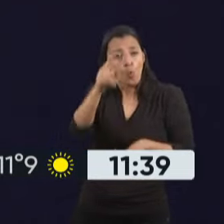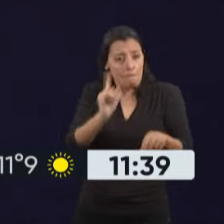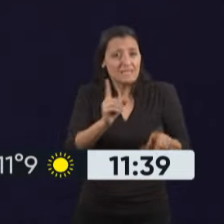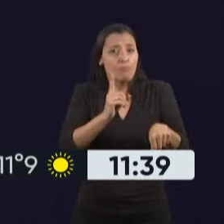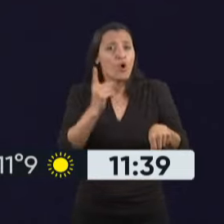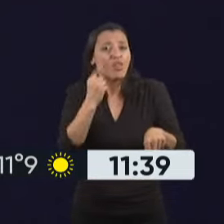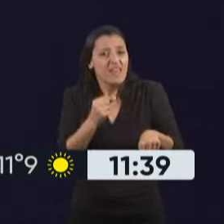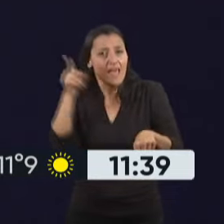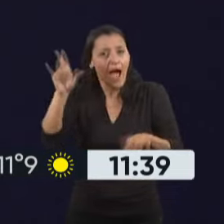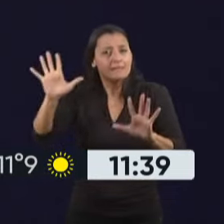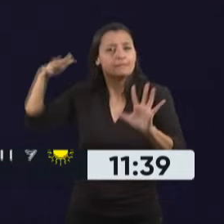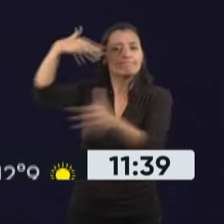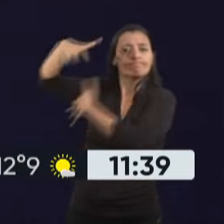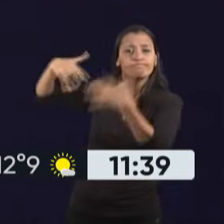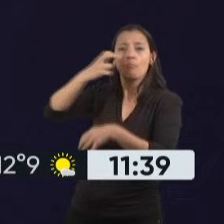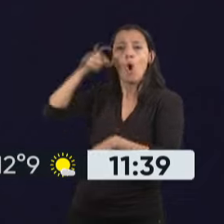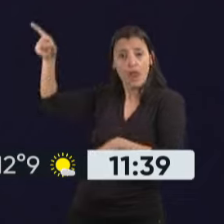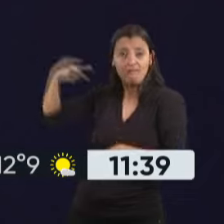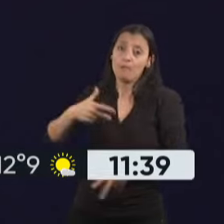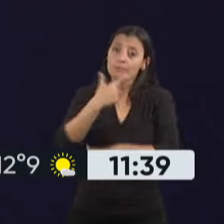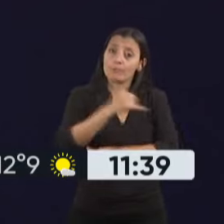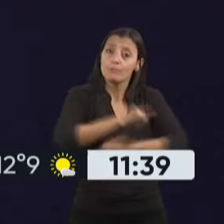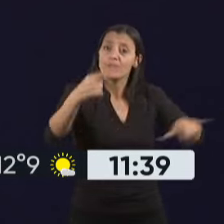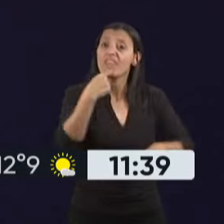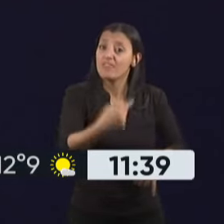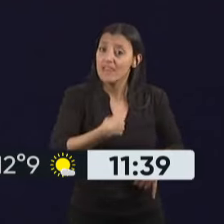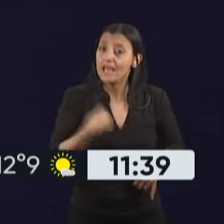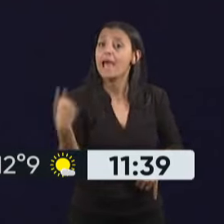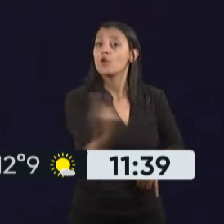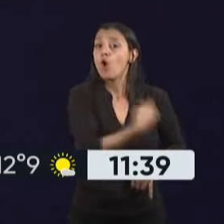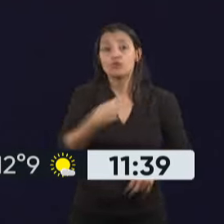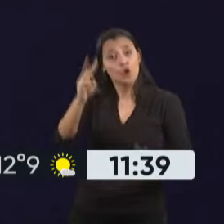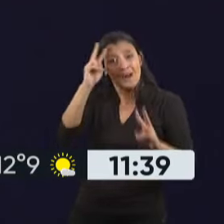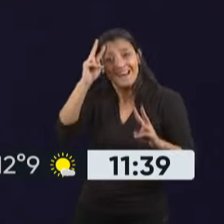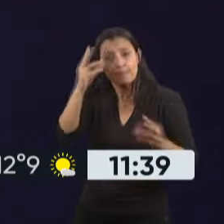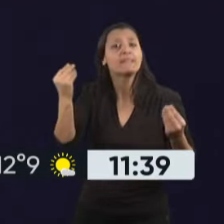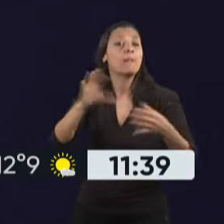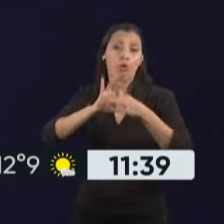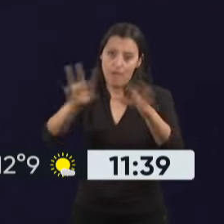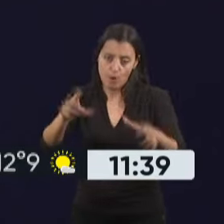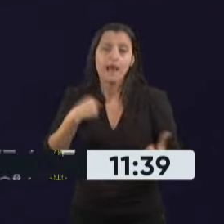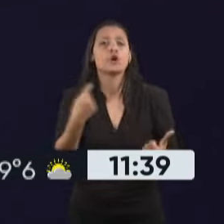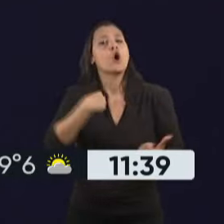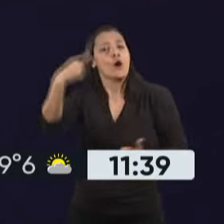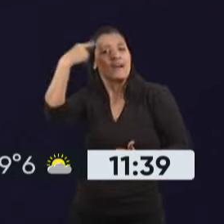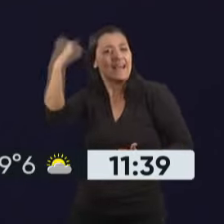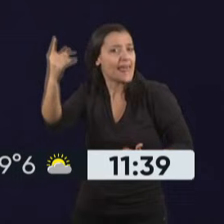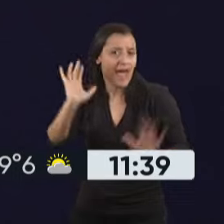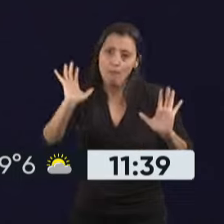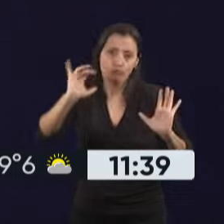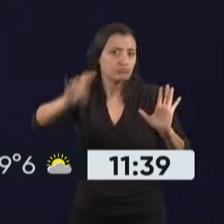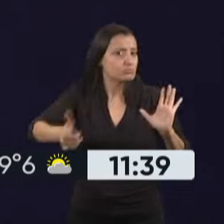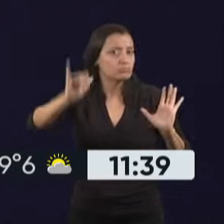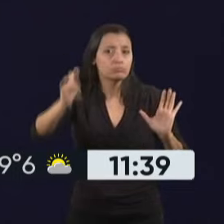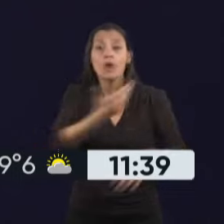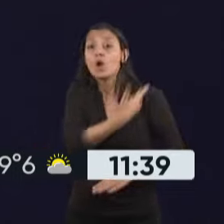los episodios en Bolivia. Nosotros respetamos la democracia, creemos por supuesto que